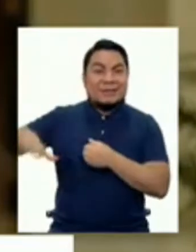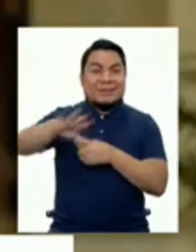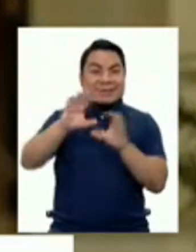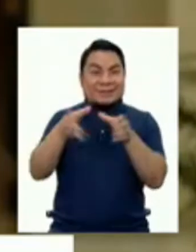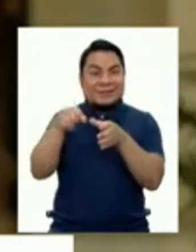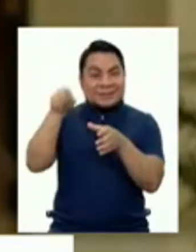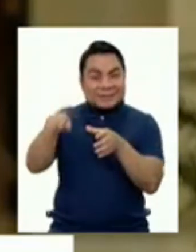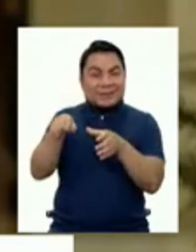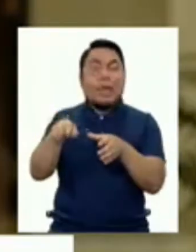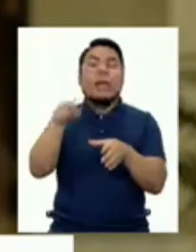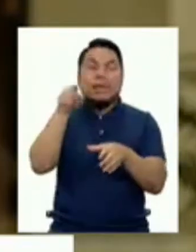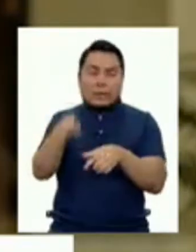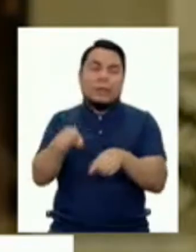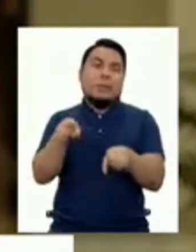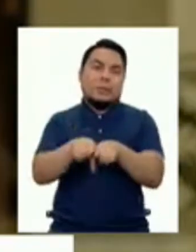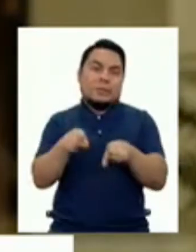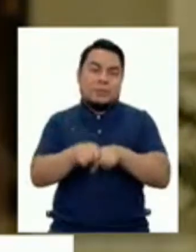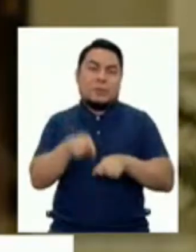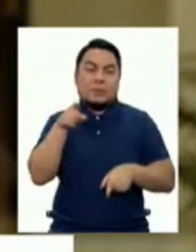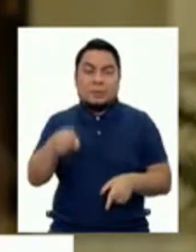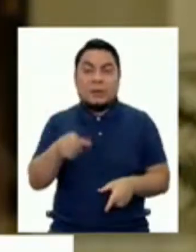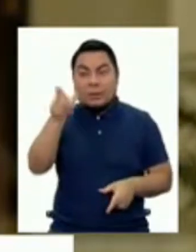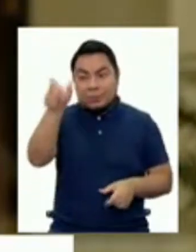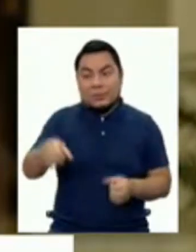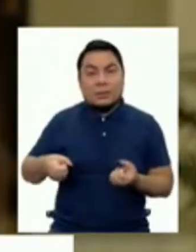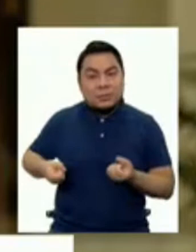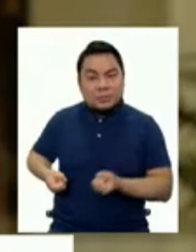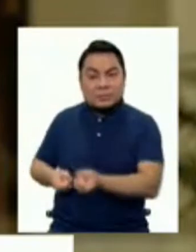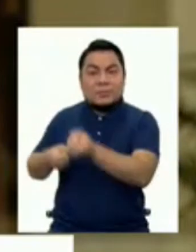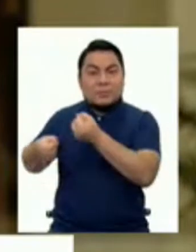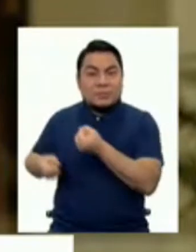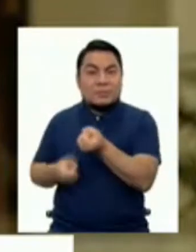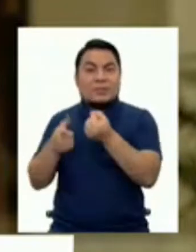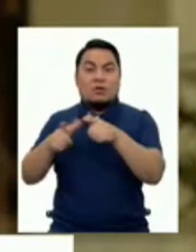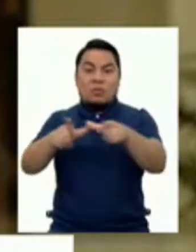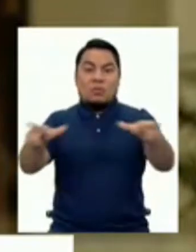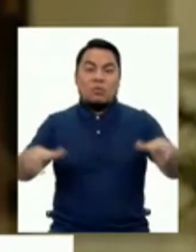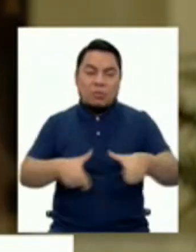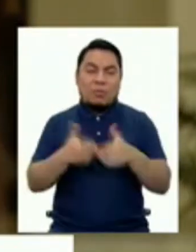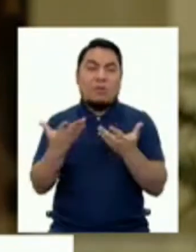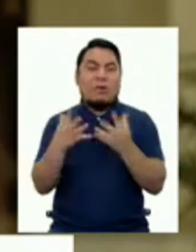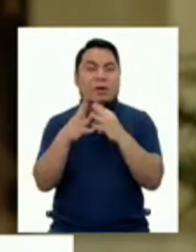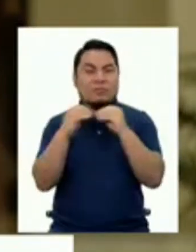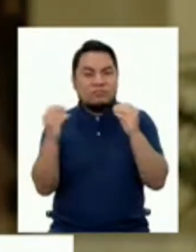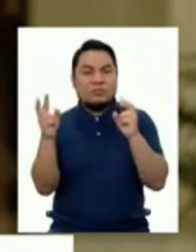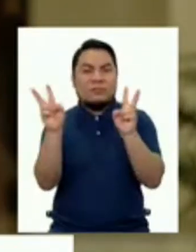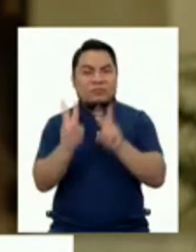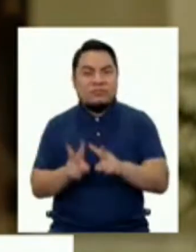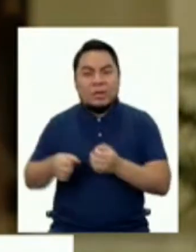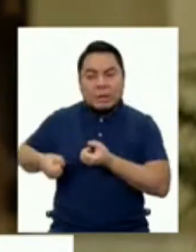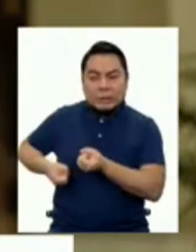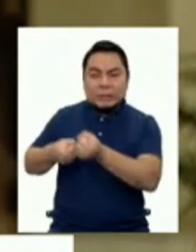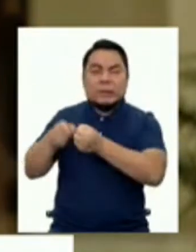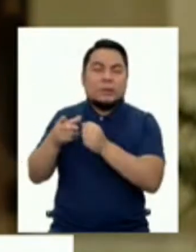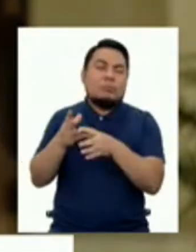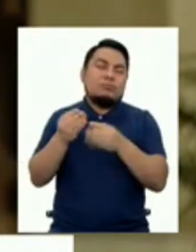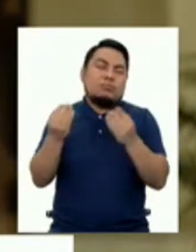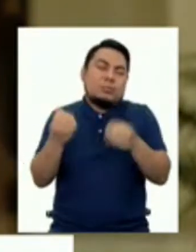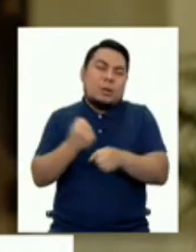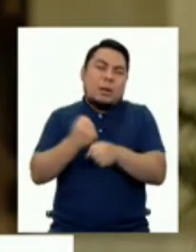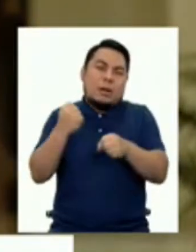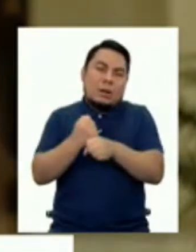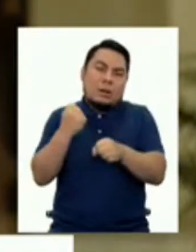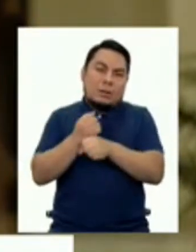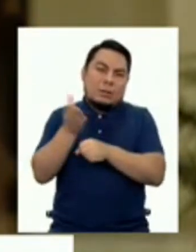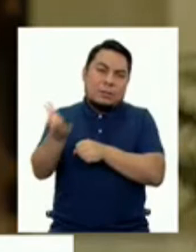Y entonces también el productor del agro, del campo, que con tanto esfuerzo